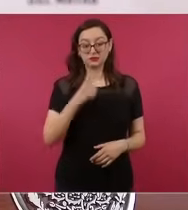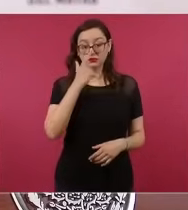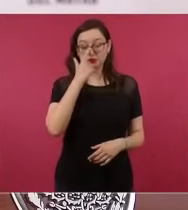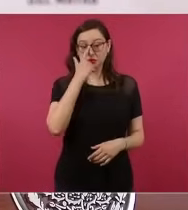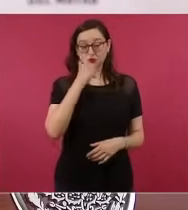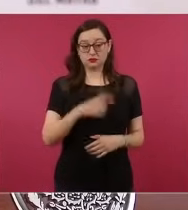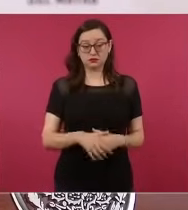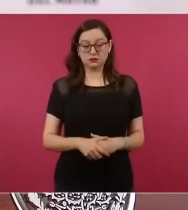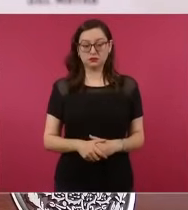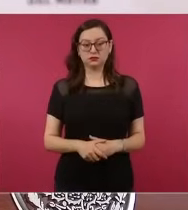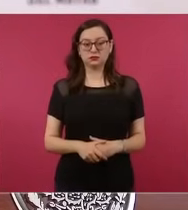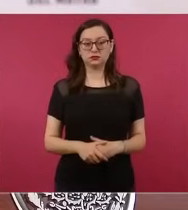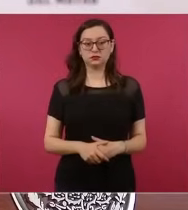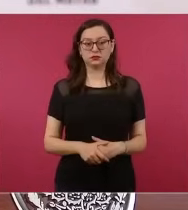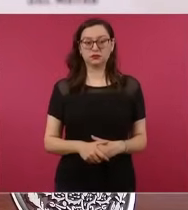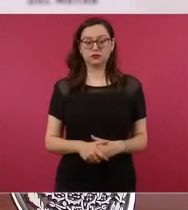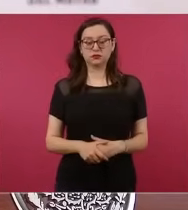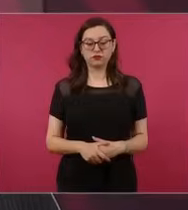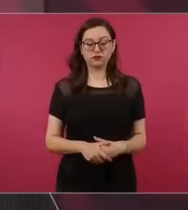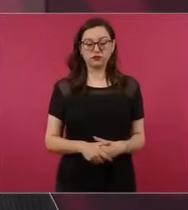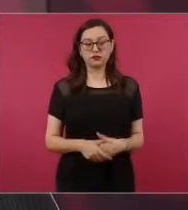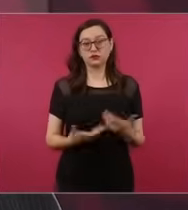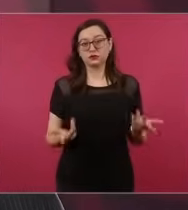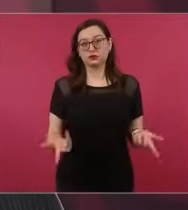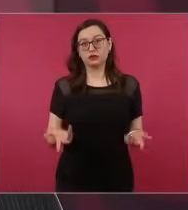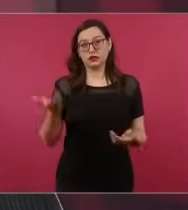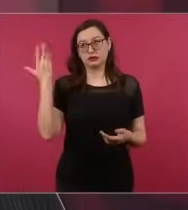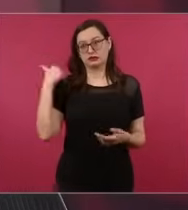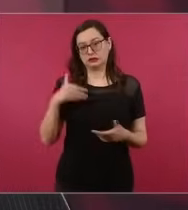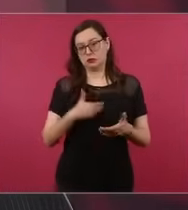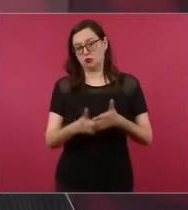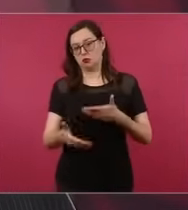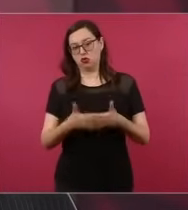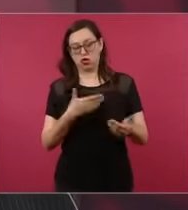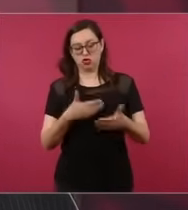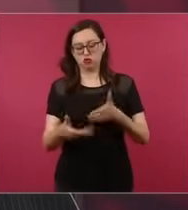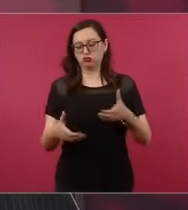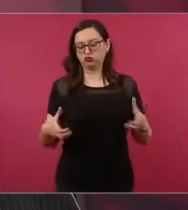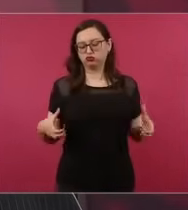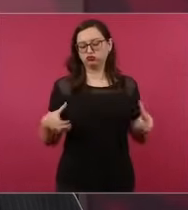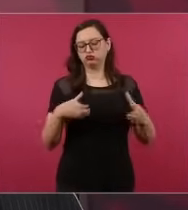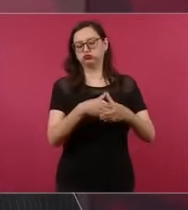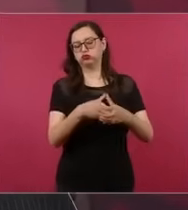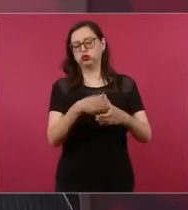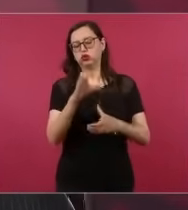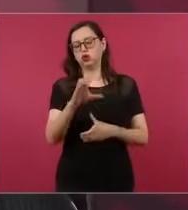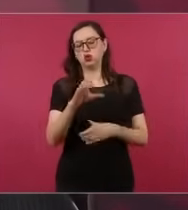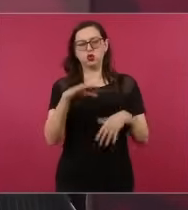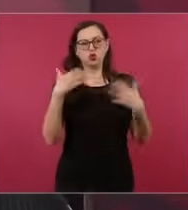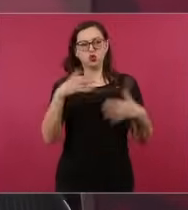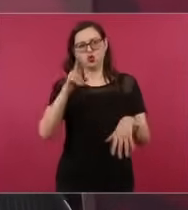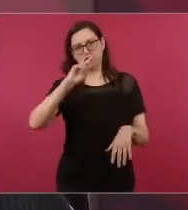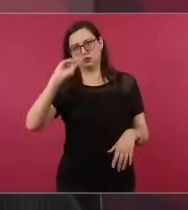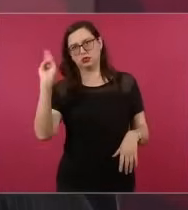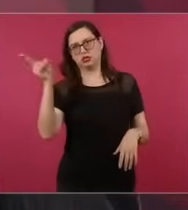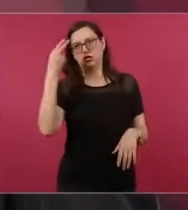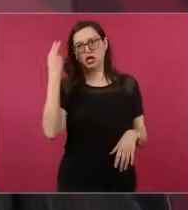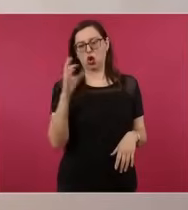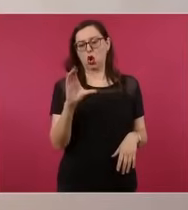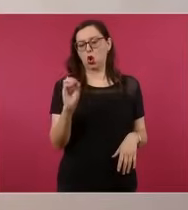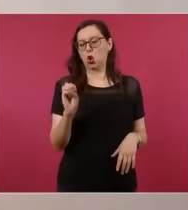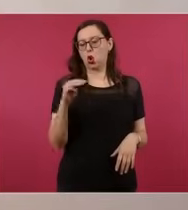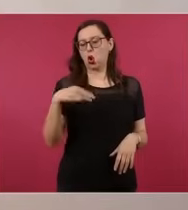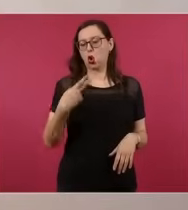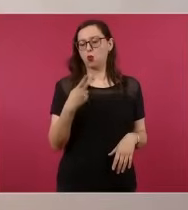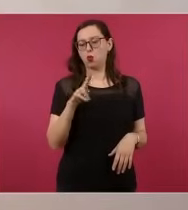Estaba de moda la Complutense de Madrid y las nuevas políticas públicas, me acuerdo. Y desde luego las universidades del